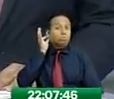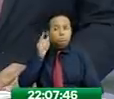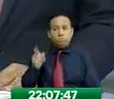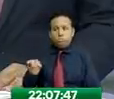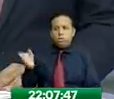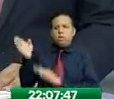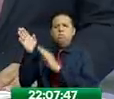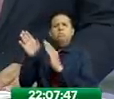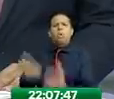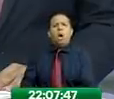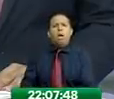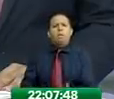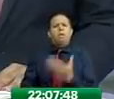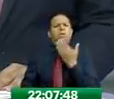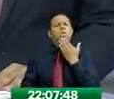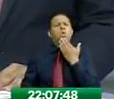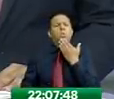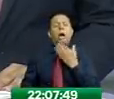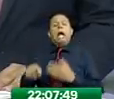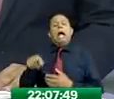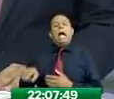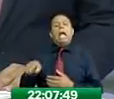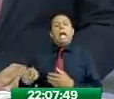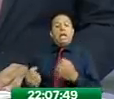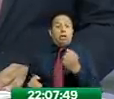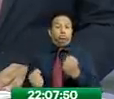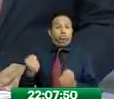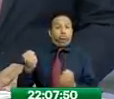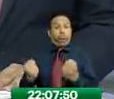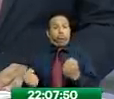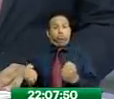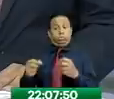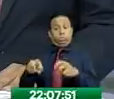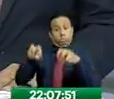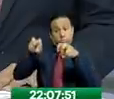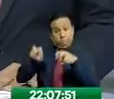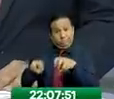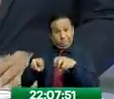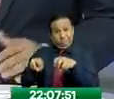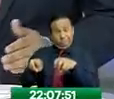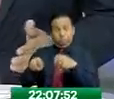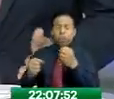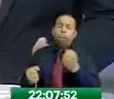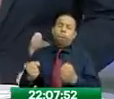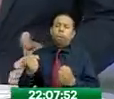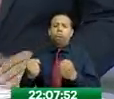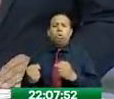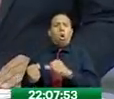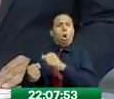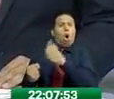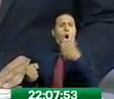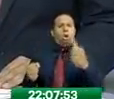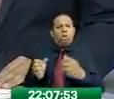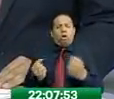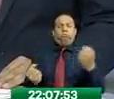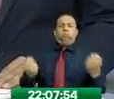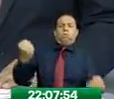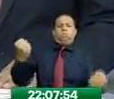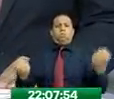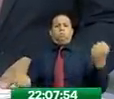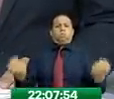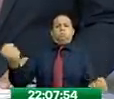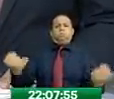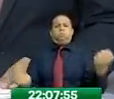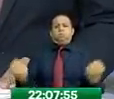y una motocicleta en Manta, provincia de Manabí. La víctima viajaba de copiloto en el vehículo liviano y tras el impacto fue aplastada por una de las